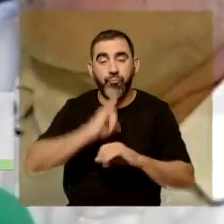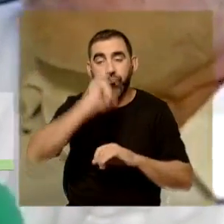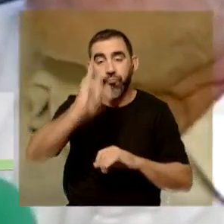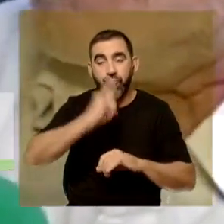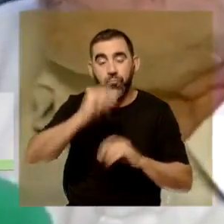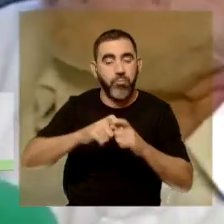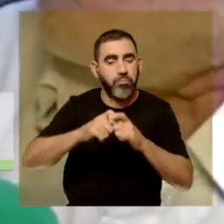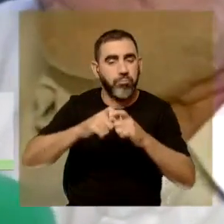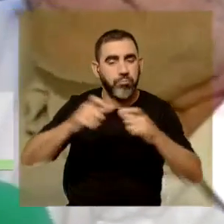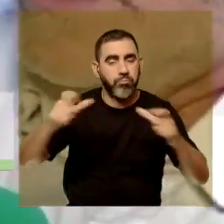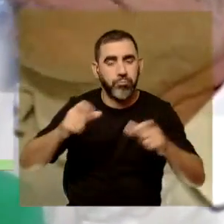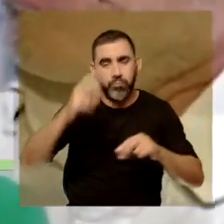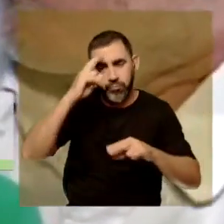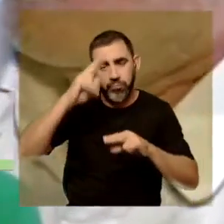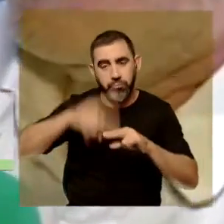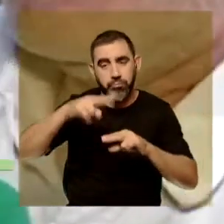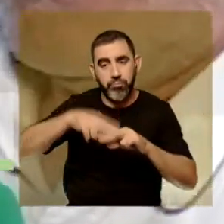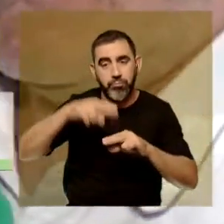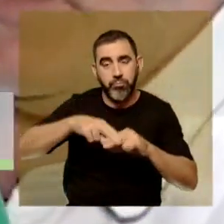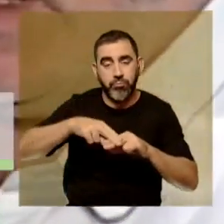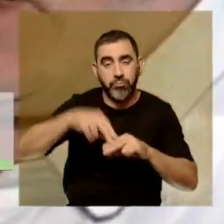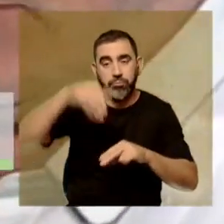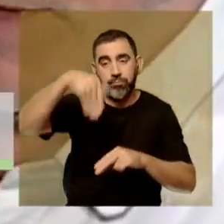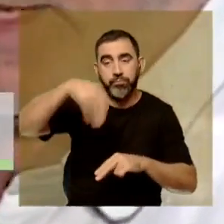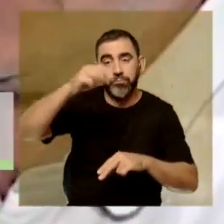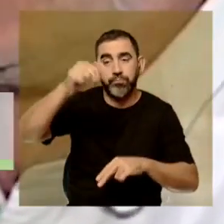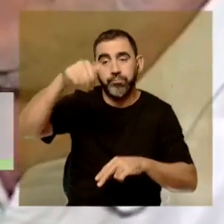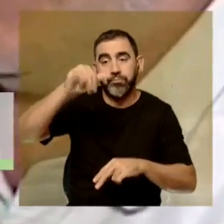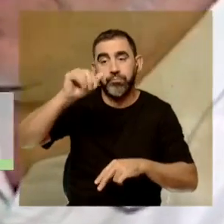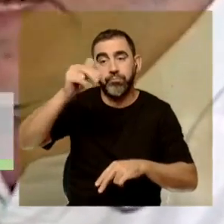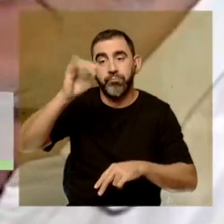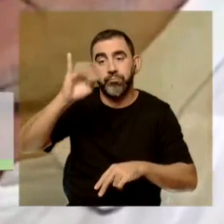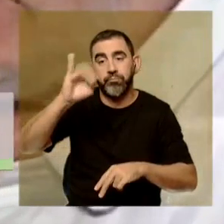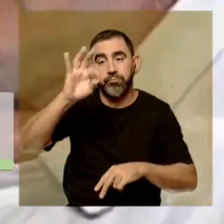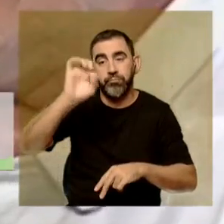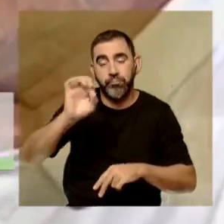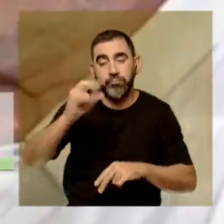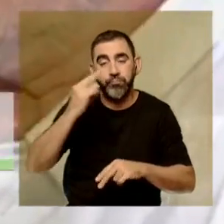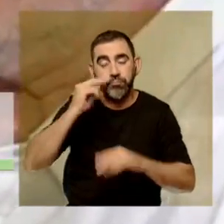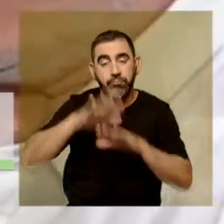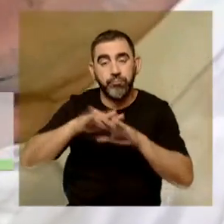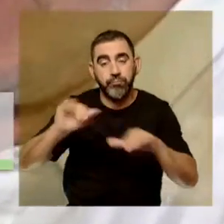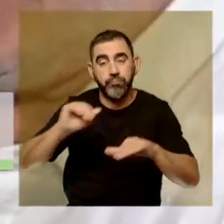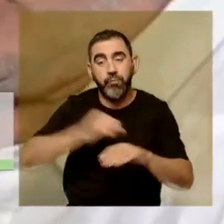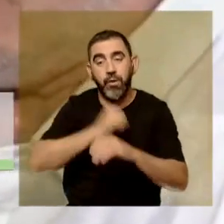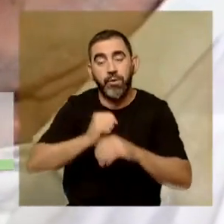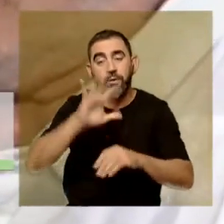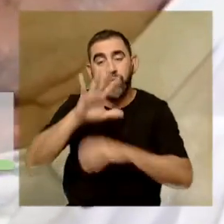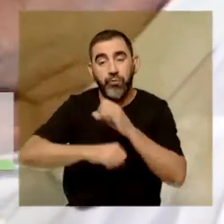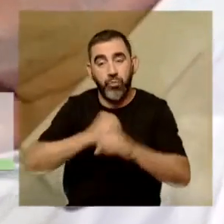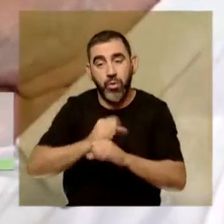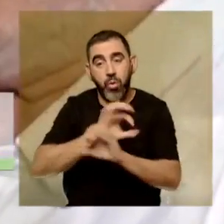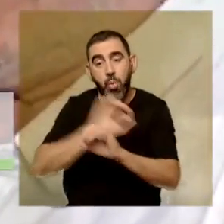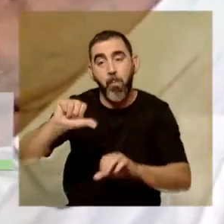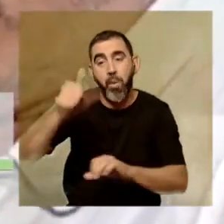un aumento inusual de casos de la enfermedad meningocócica que afecta principalmente a niños y niñas menores de 5 años